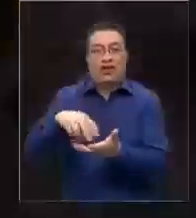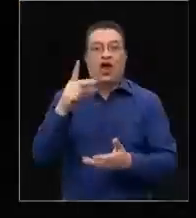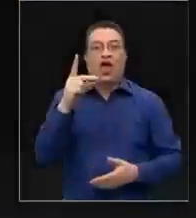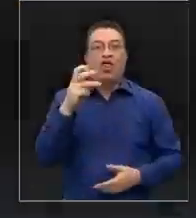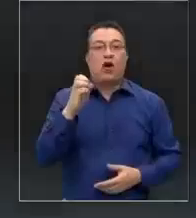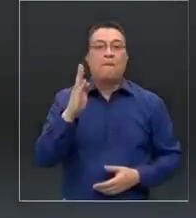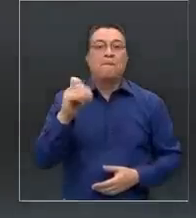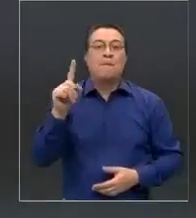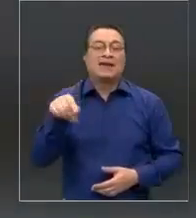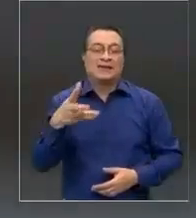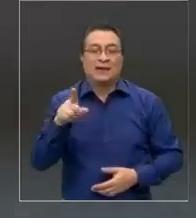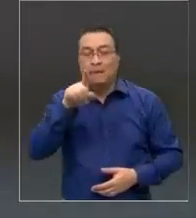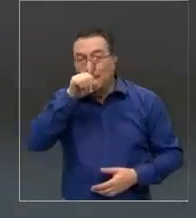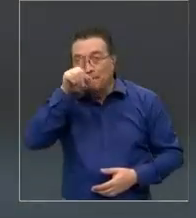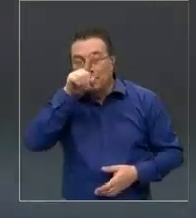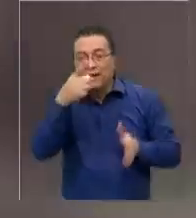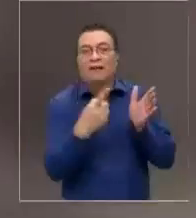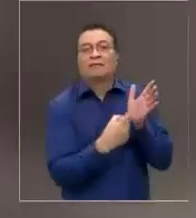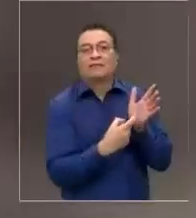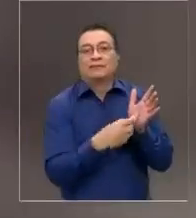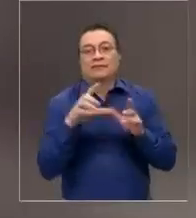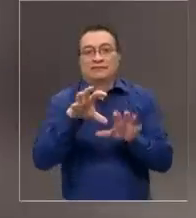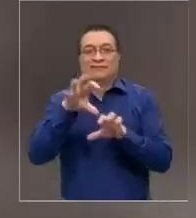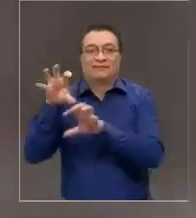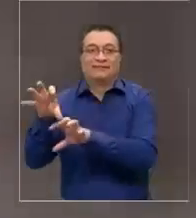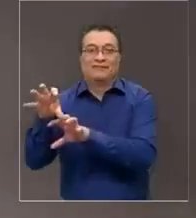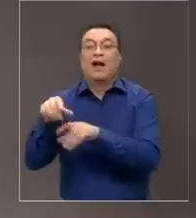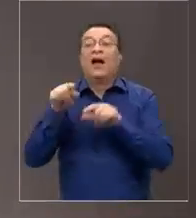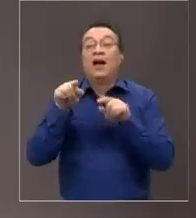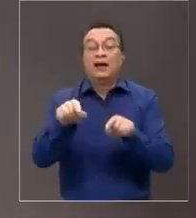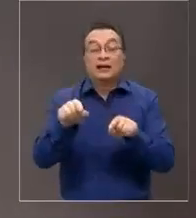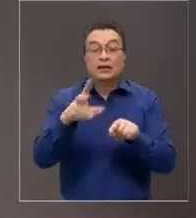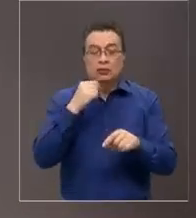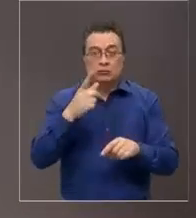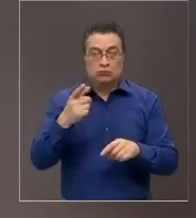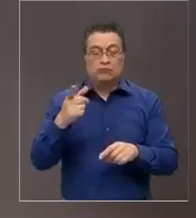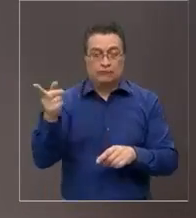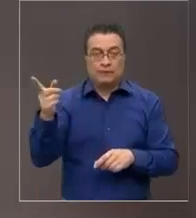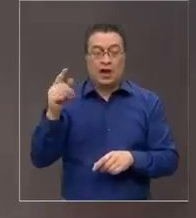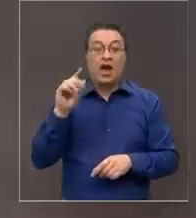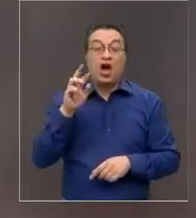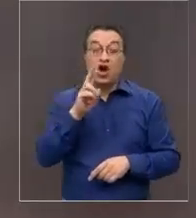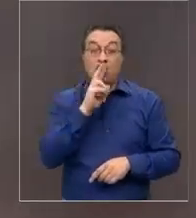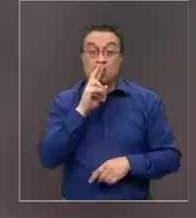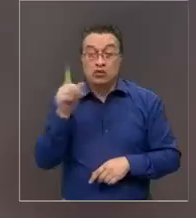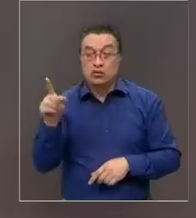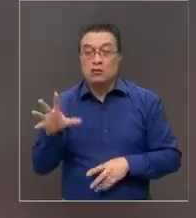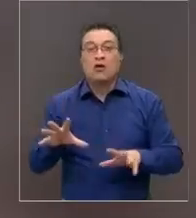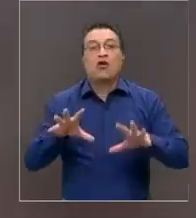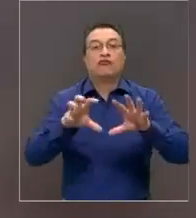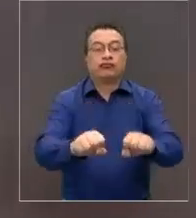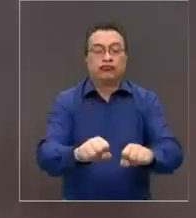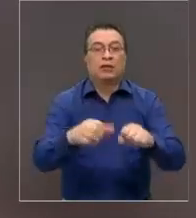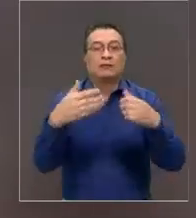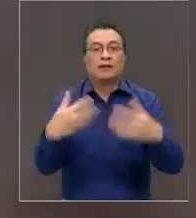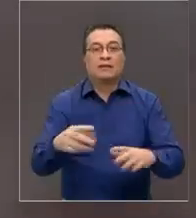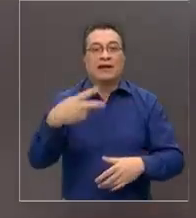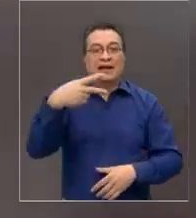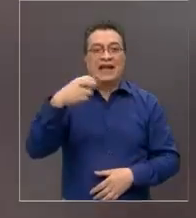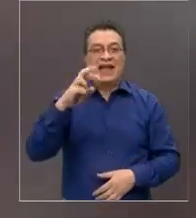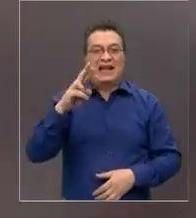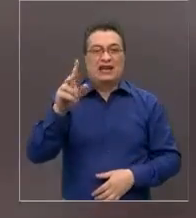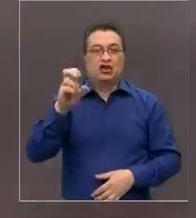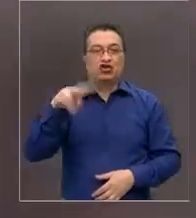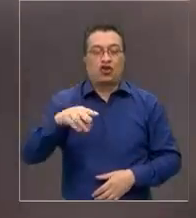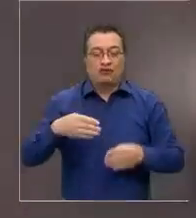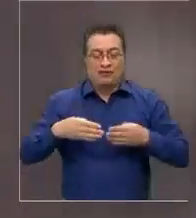Donbass. Mientras que por el sur, pese a la gran resistencia, las fuerzas del Kremlin finalmente tomaron el control de Jersón, ciudad